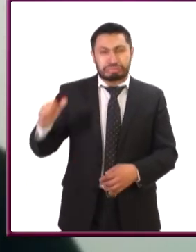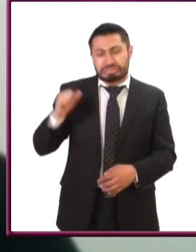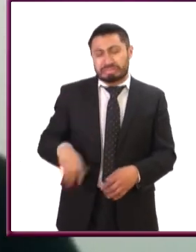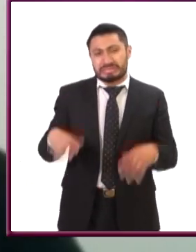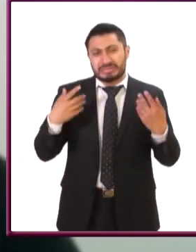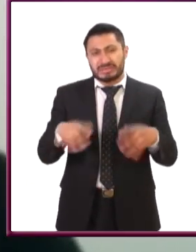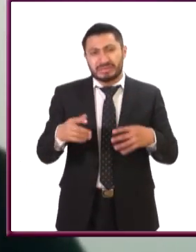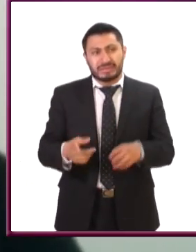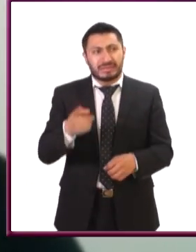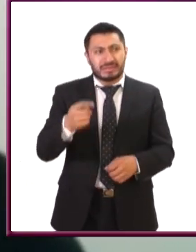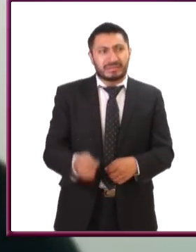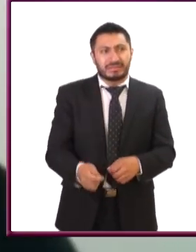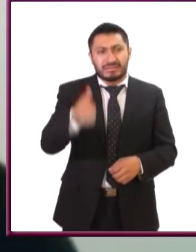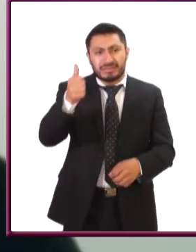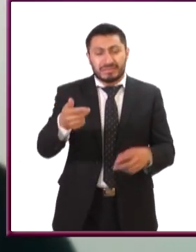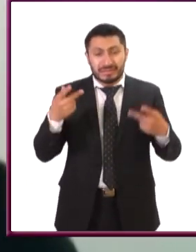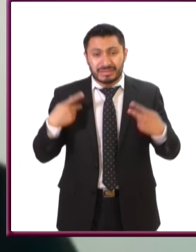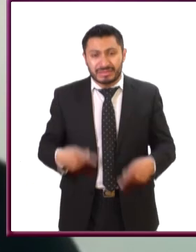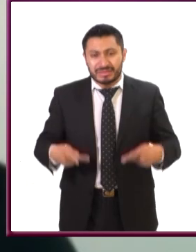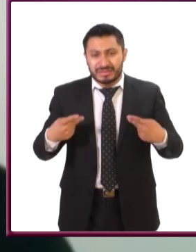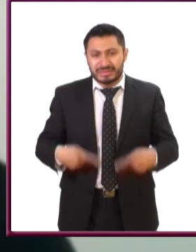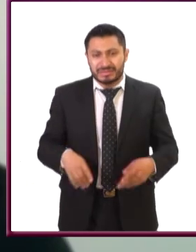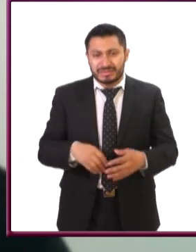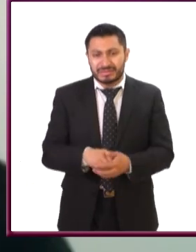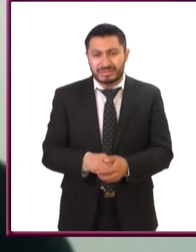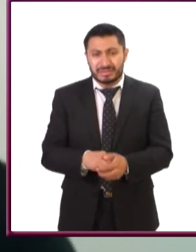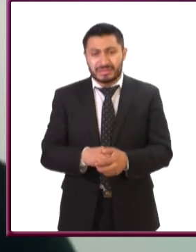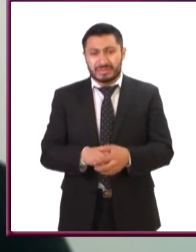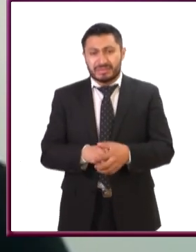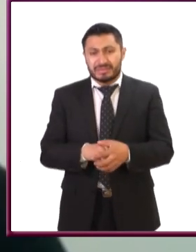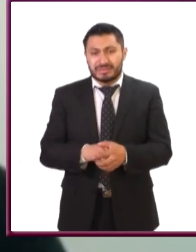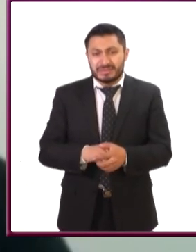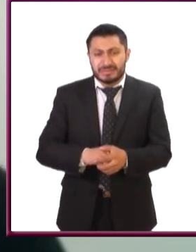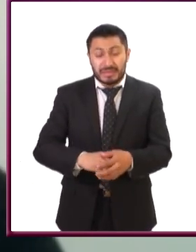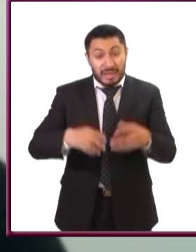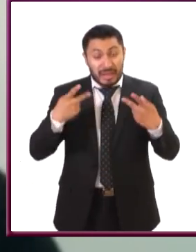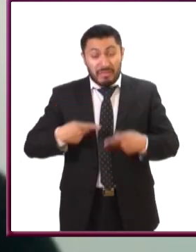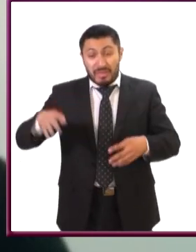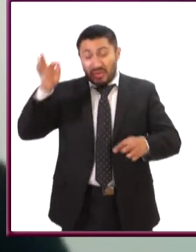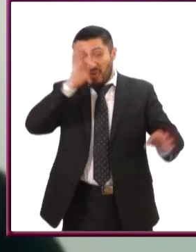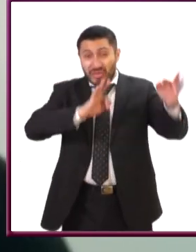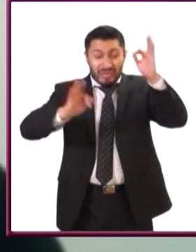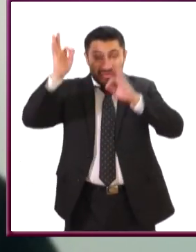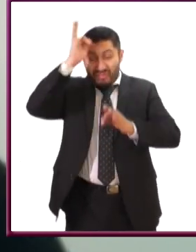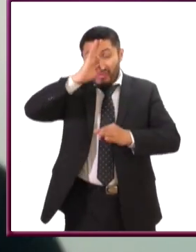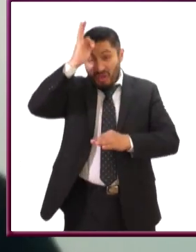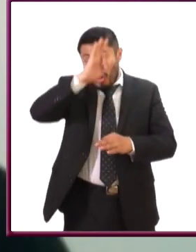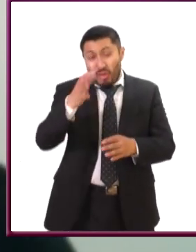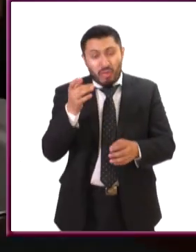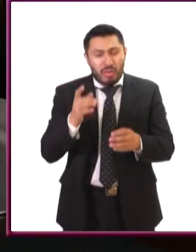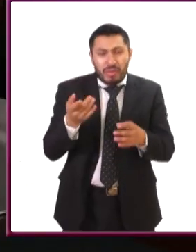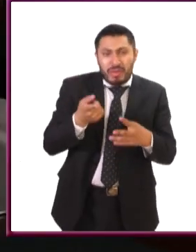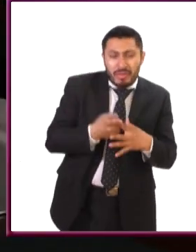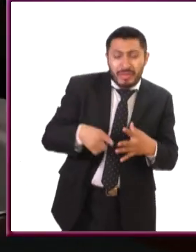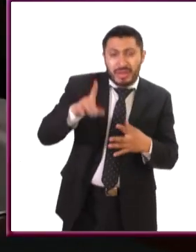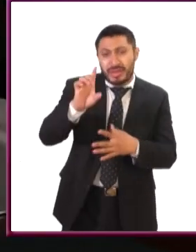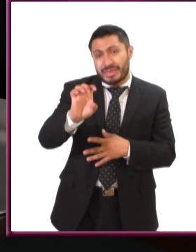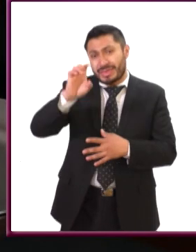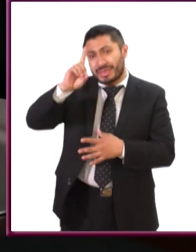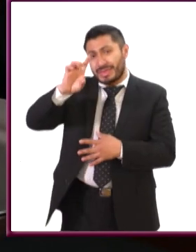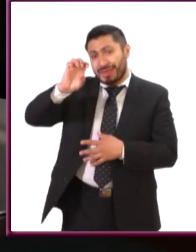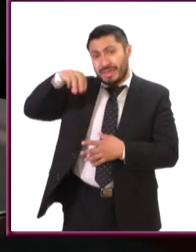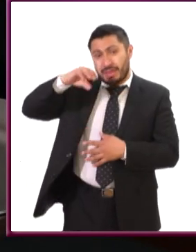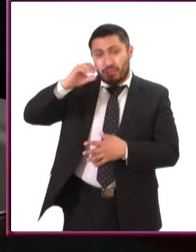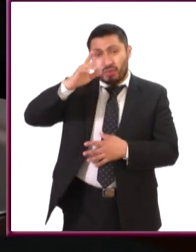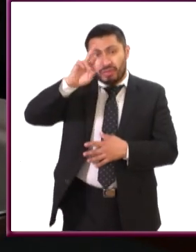concepto realmente antiguo. Los primeros registros que se tienen datan de la época de los filósofos presocráticos, cuando un